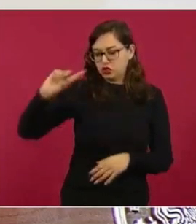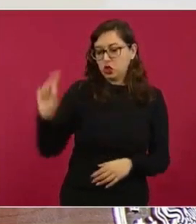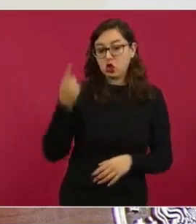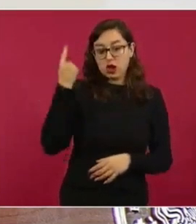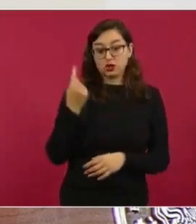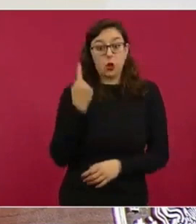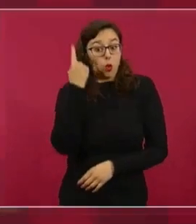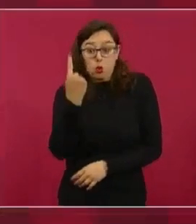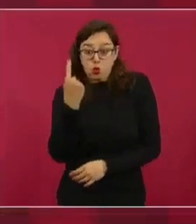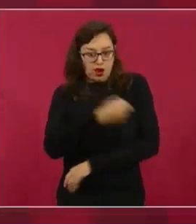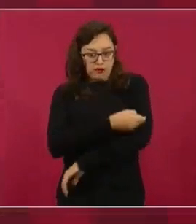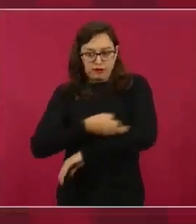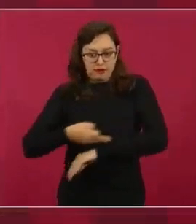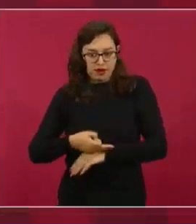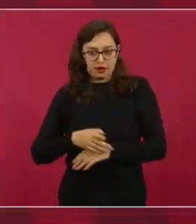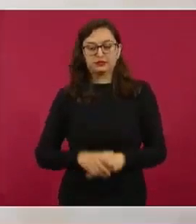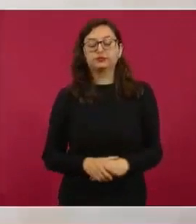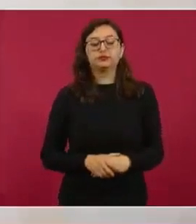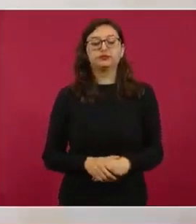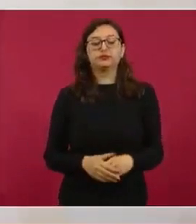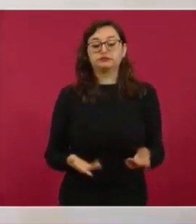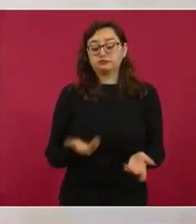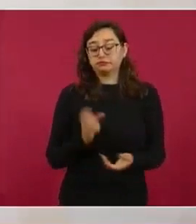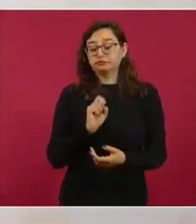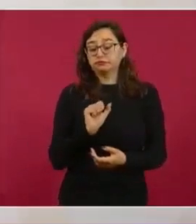Cuando termina Salinas,